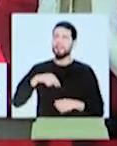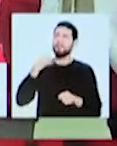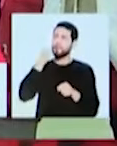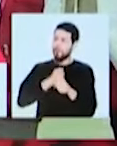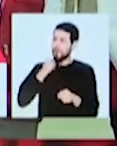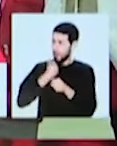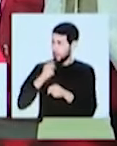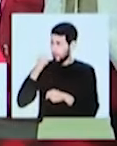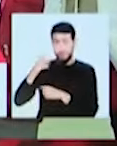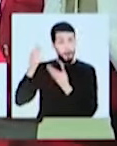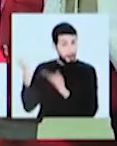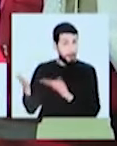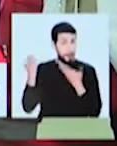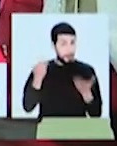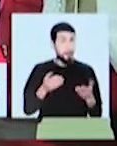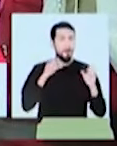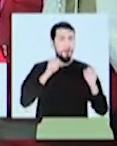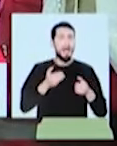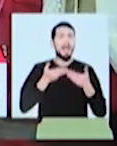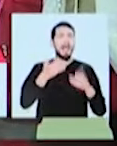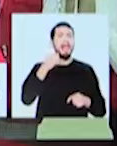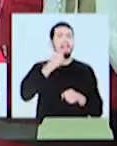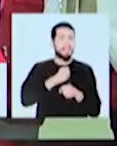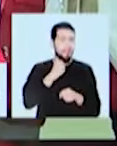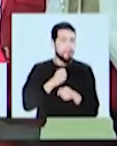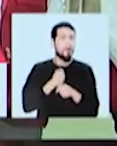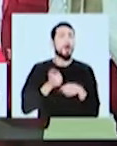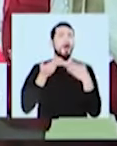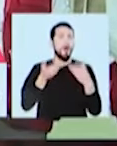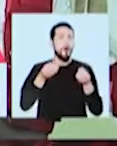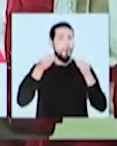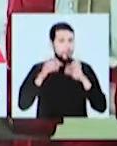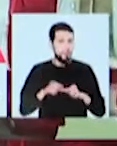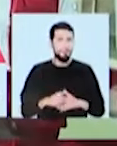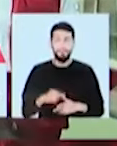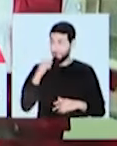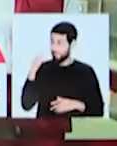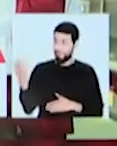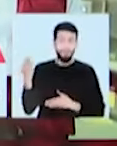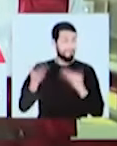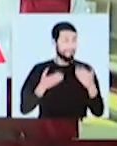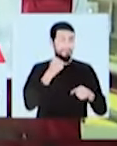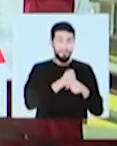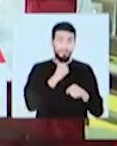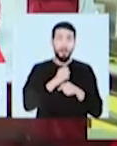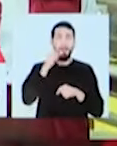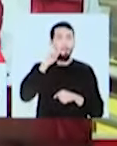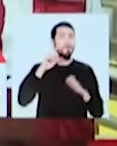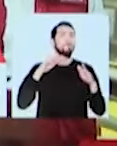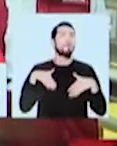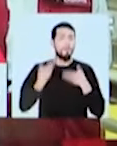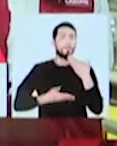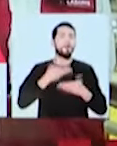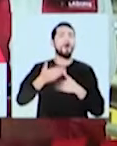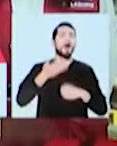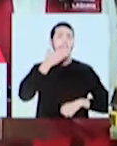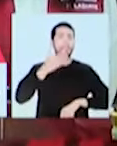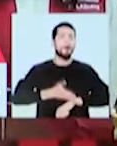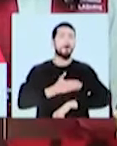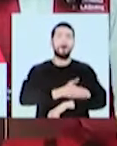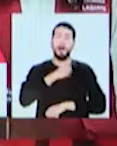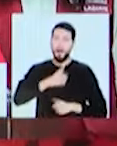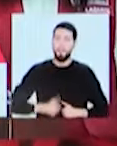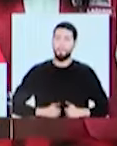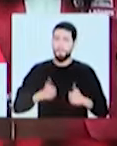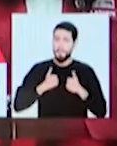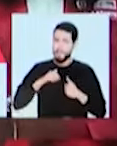casquito repleta de buenas intenciones, digo, no se está dando cuenta de la realidad. Yo la preferiría ver al costado